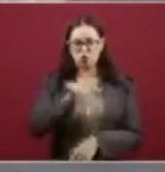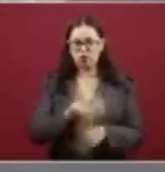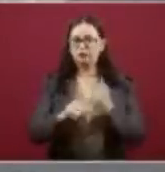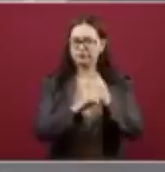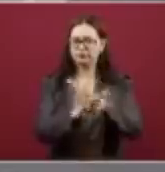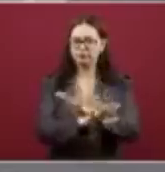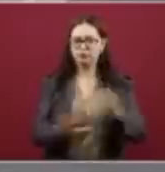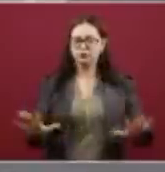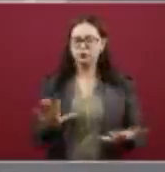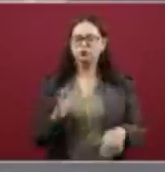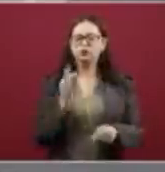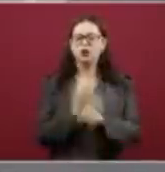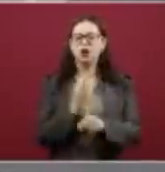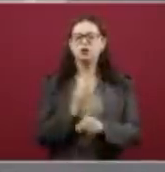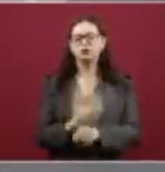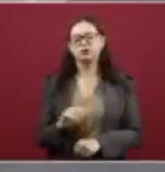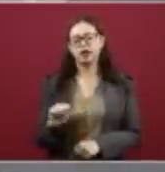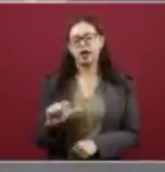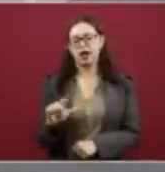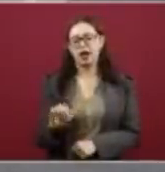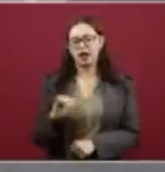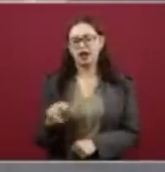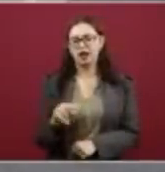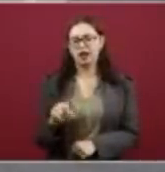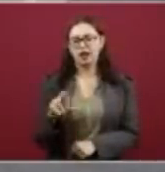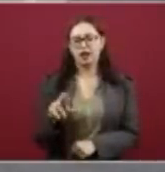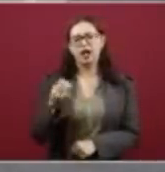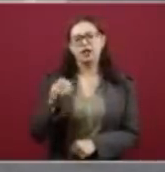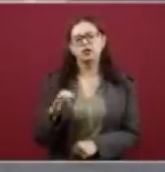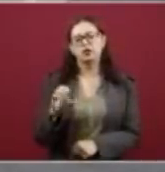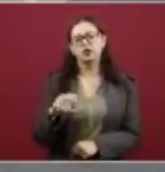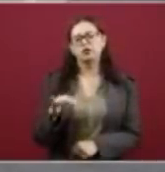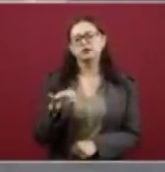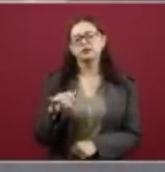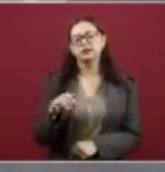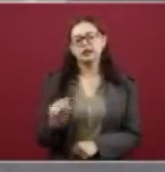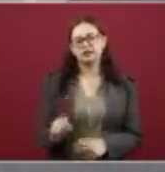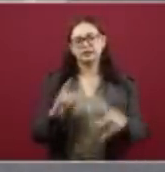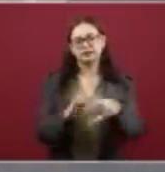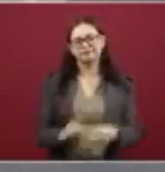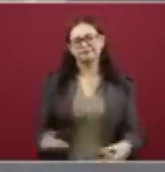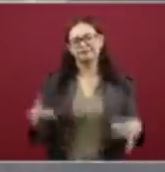Encinas nos va a hacer la presentación